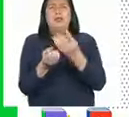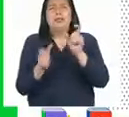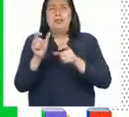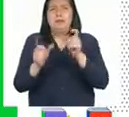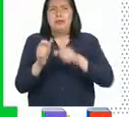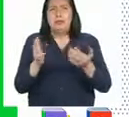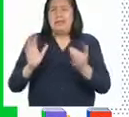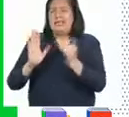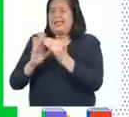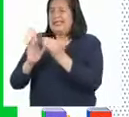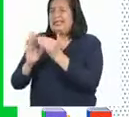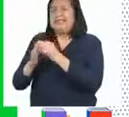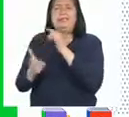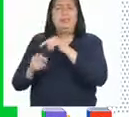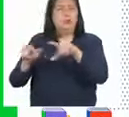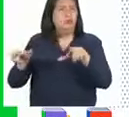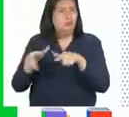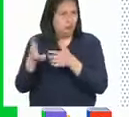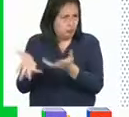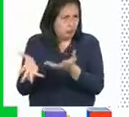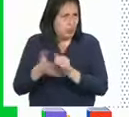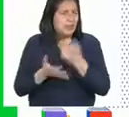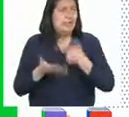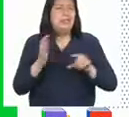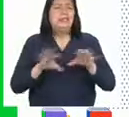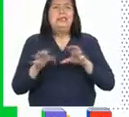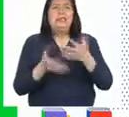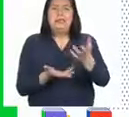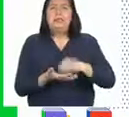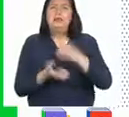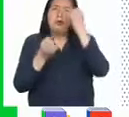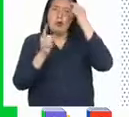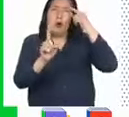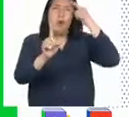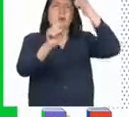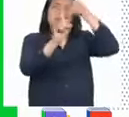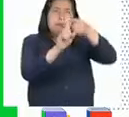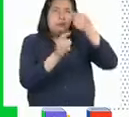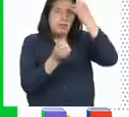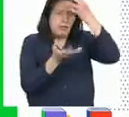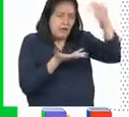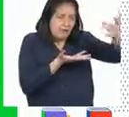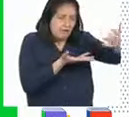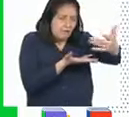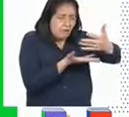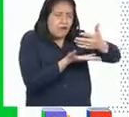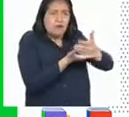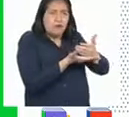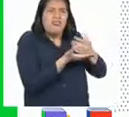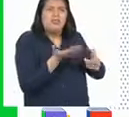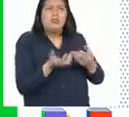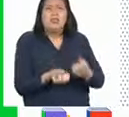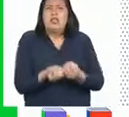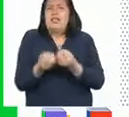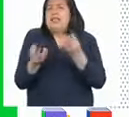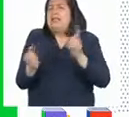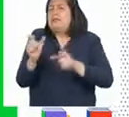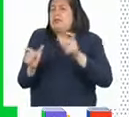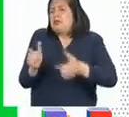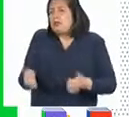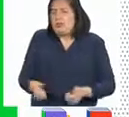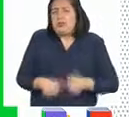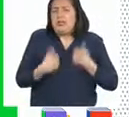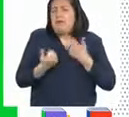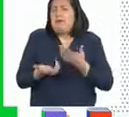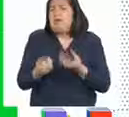las viviendas de un lugar determinado, que se realiza con el fin de recoger información sobre las personas y la